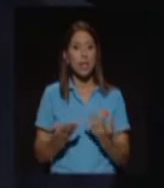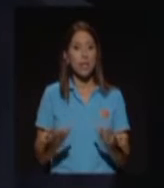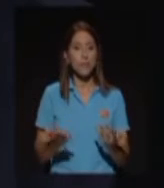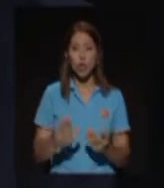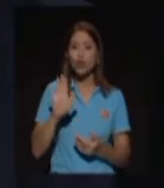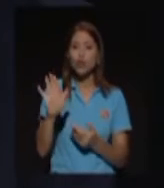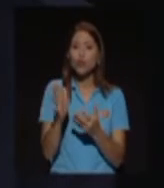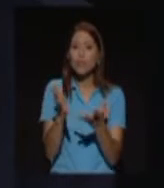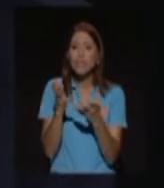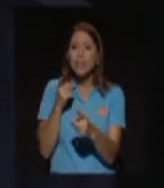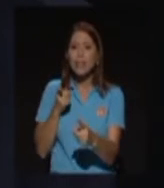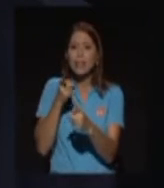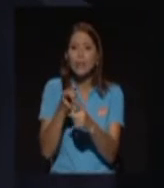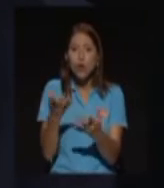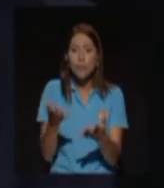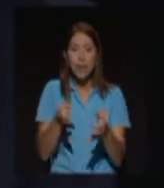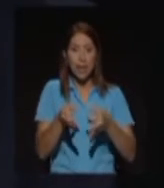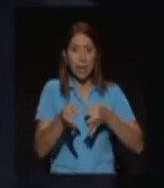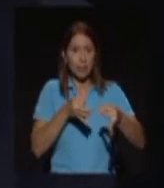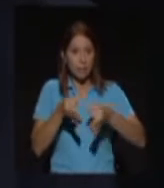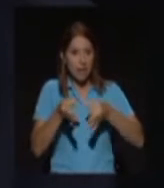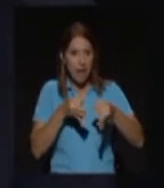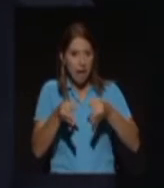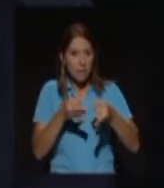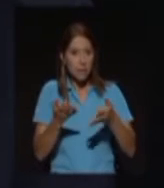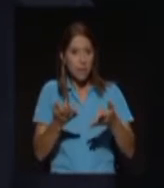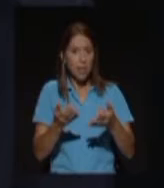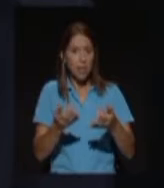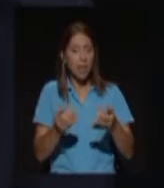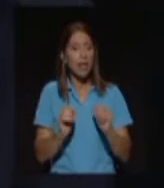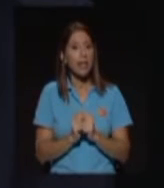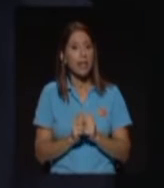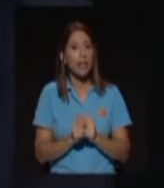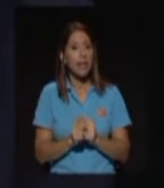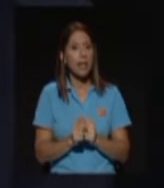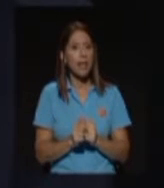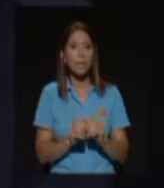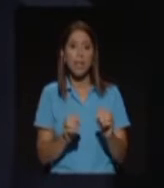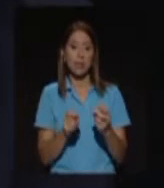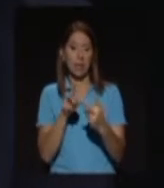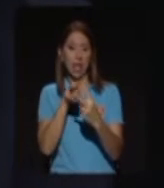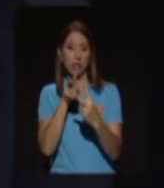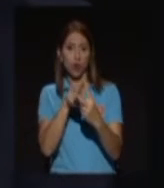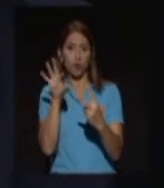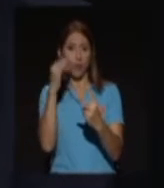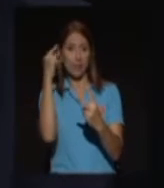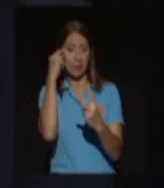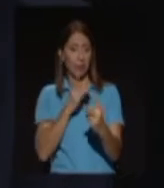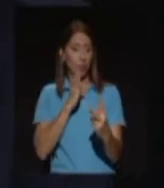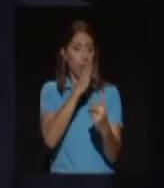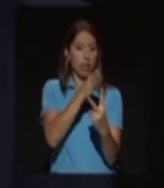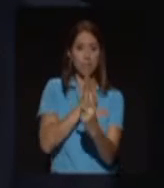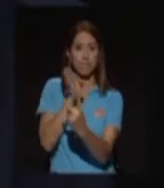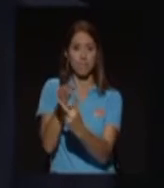su intención era explicar, pues, que ninguno de los dos corrientes de pensamiento eran las más convenientes para